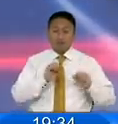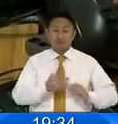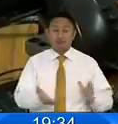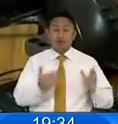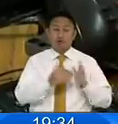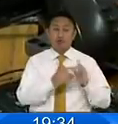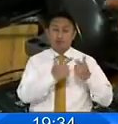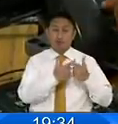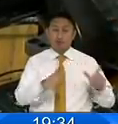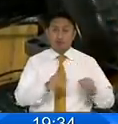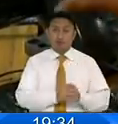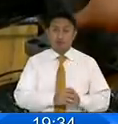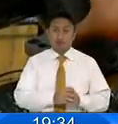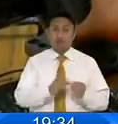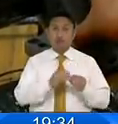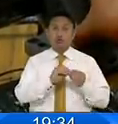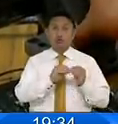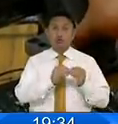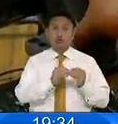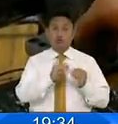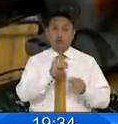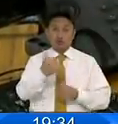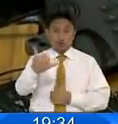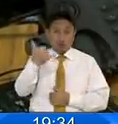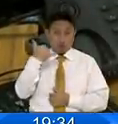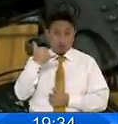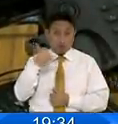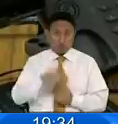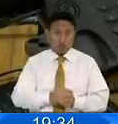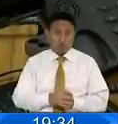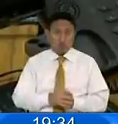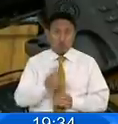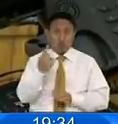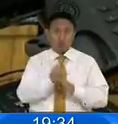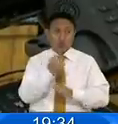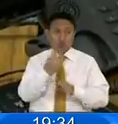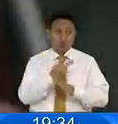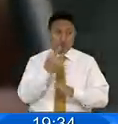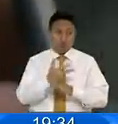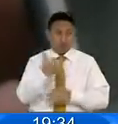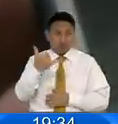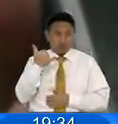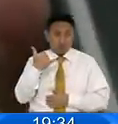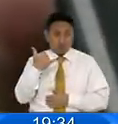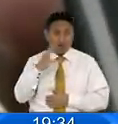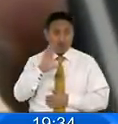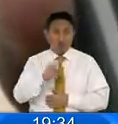Al número celular que atendía el doctor Stalin le timbramos por varias ocasiones, pero está fuera